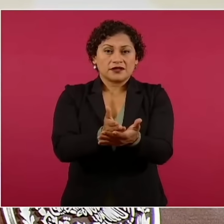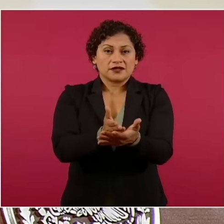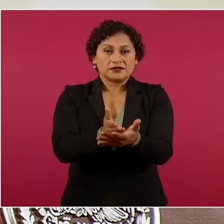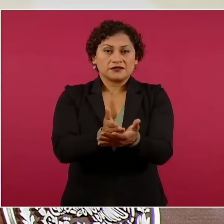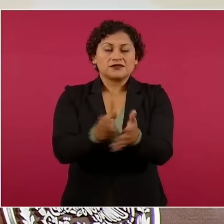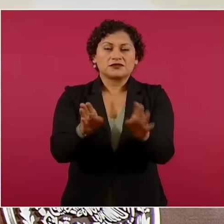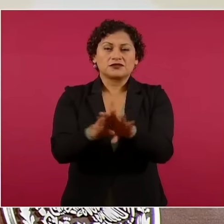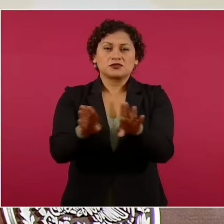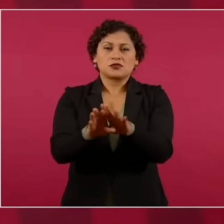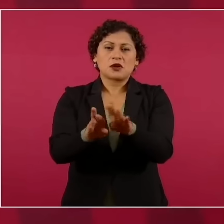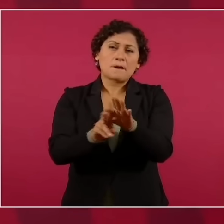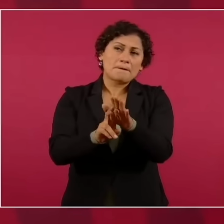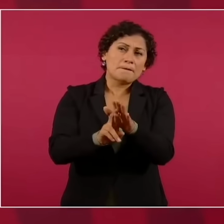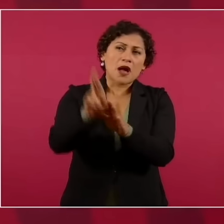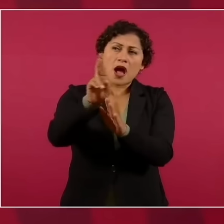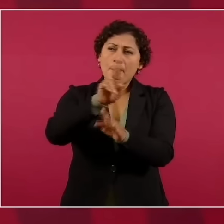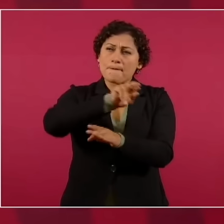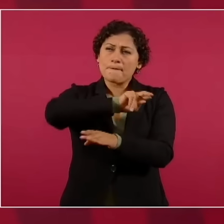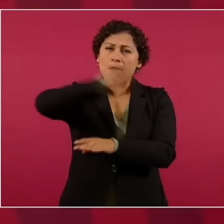probando misiles,